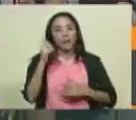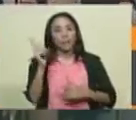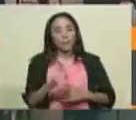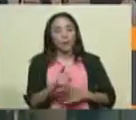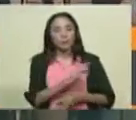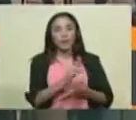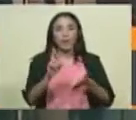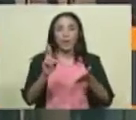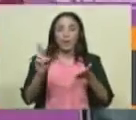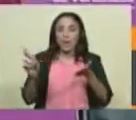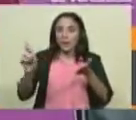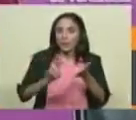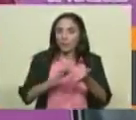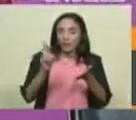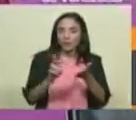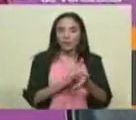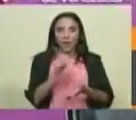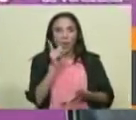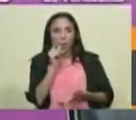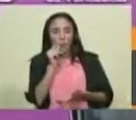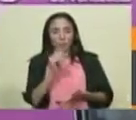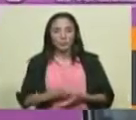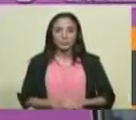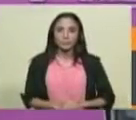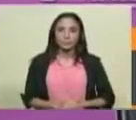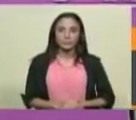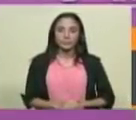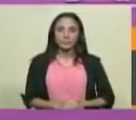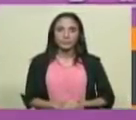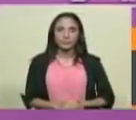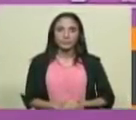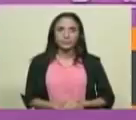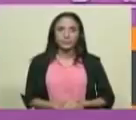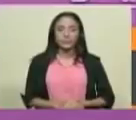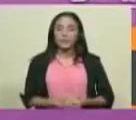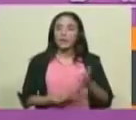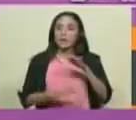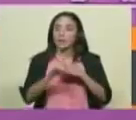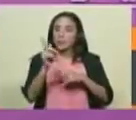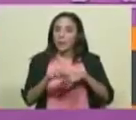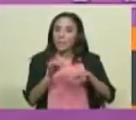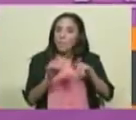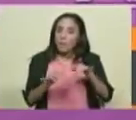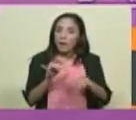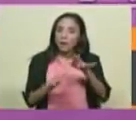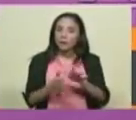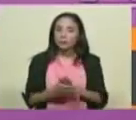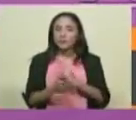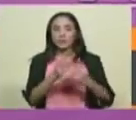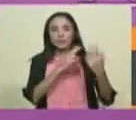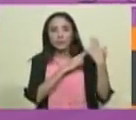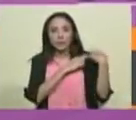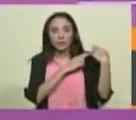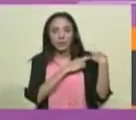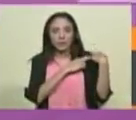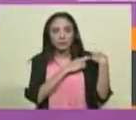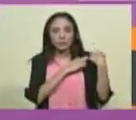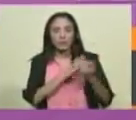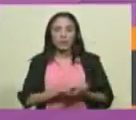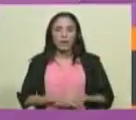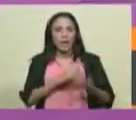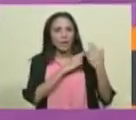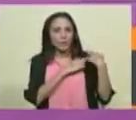Chile. Norma Viña, secretaria general del Movimiento de Solidaridad de Filipinas con Venezuela.